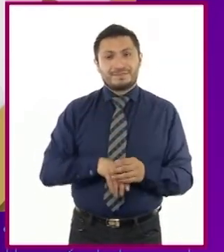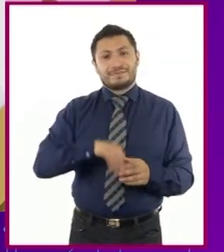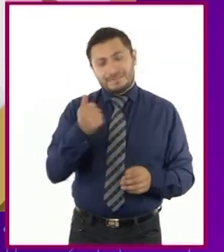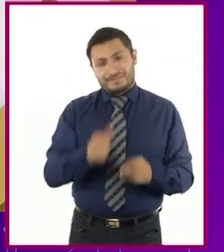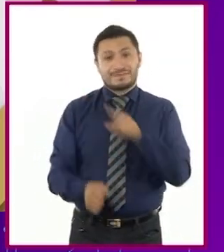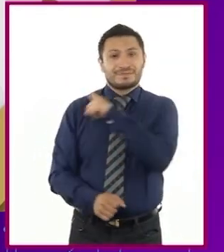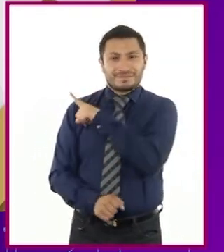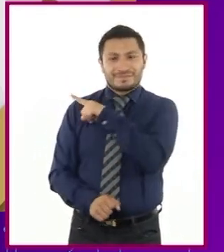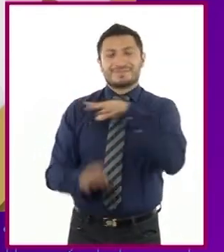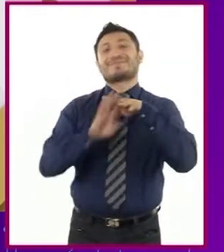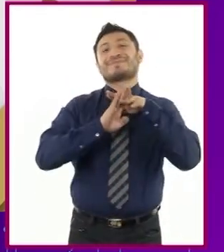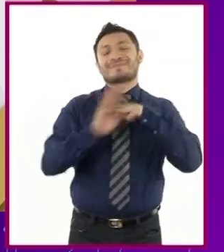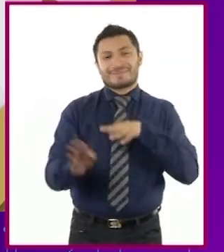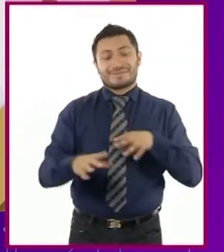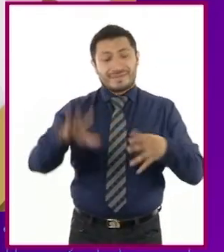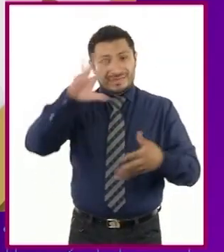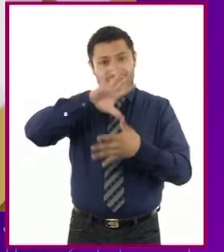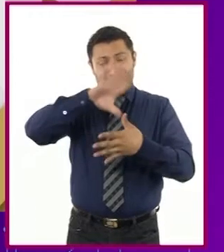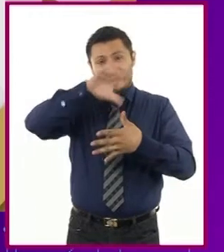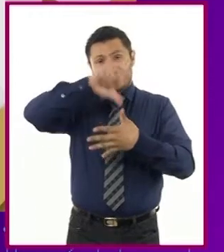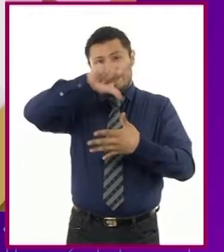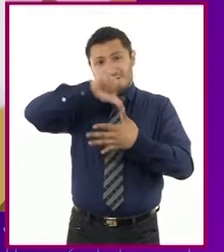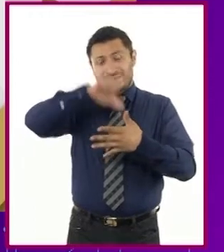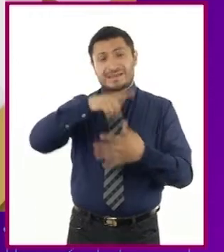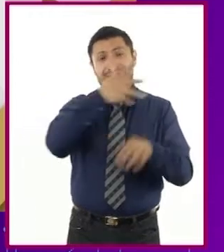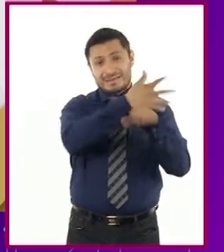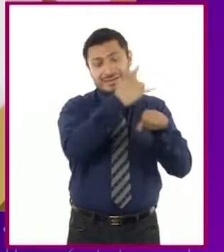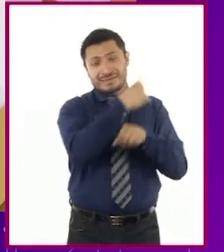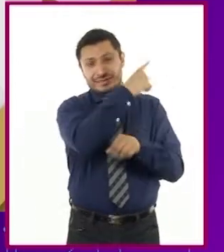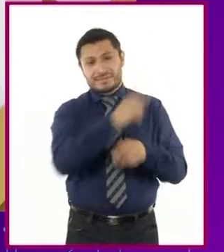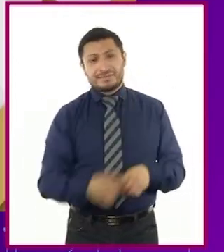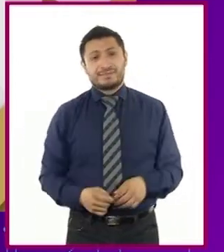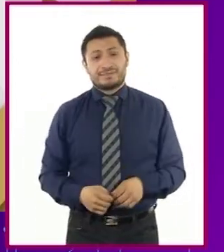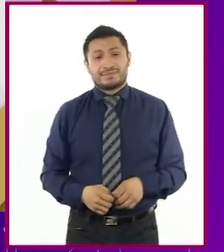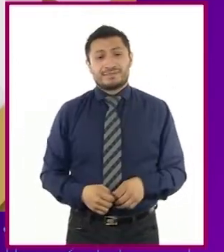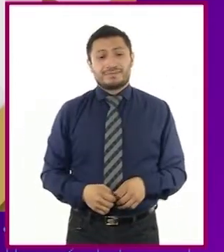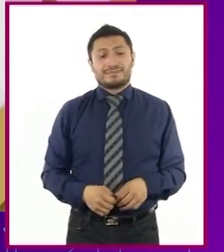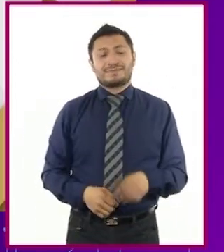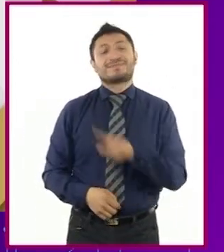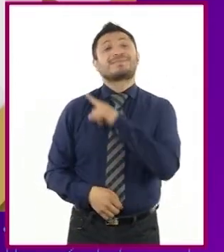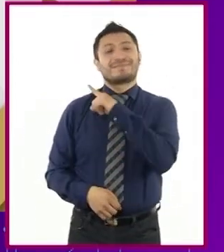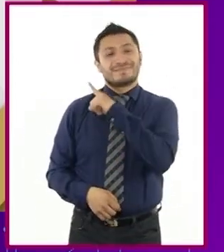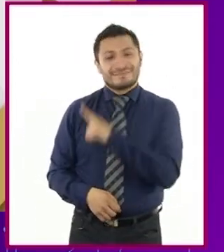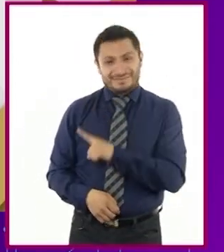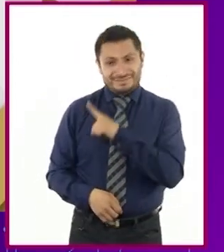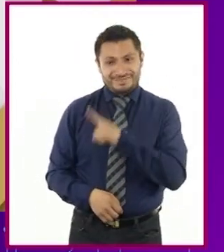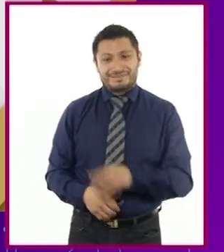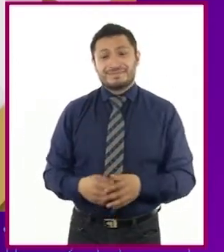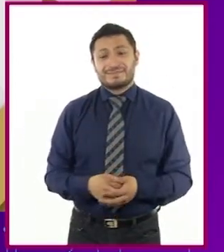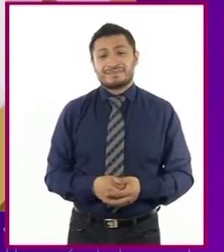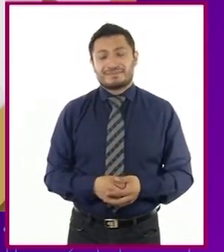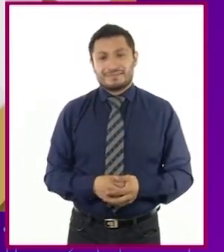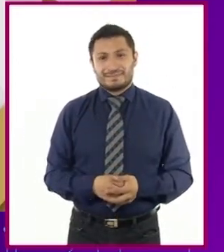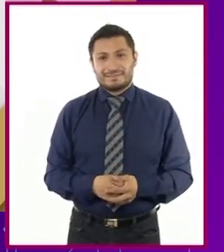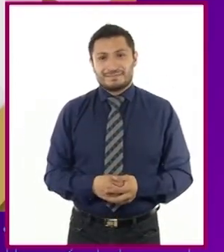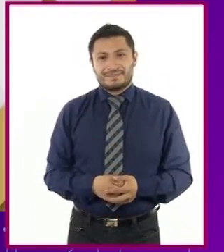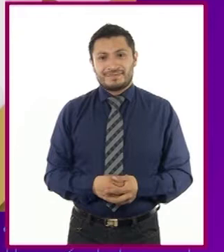La migración y los latinos en Estados Unidos. Visiones y conexiones de Elaine